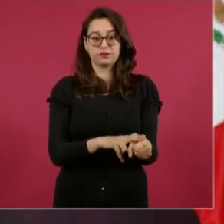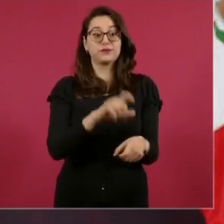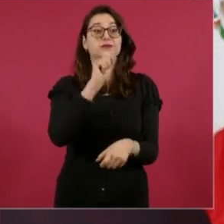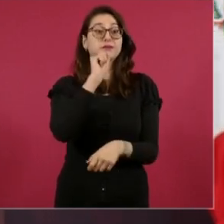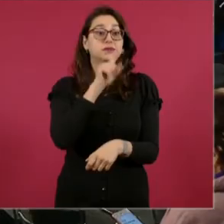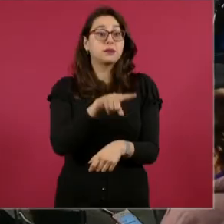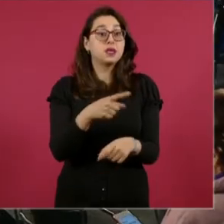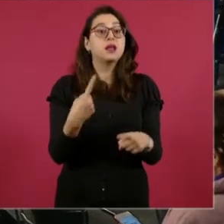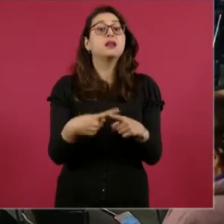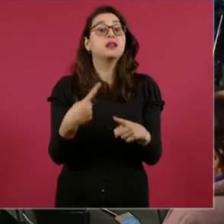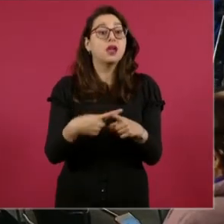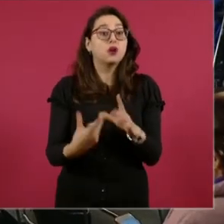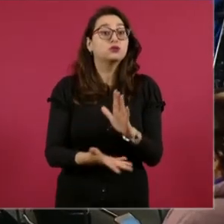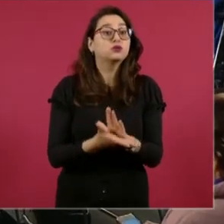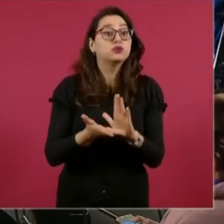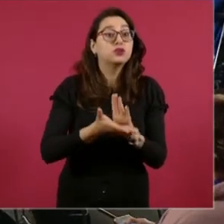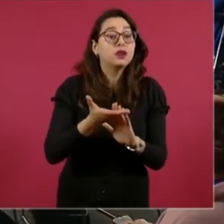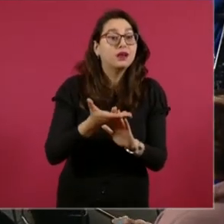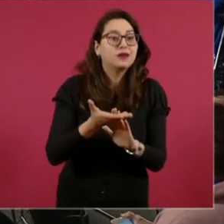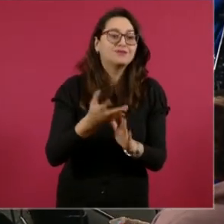también los ingenieros militares,